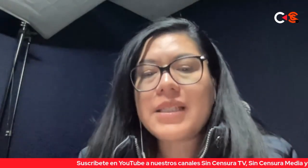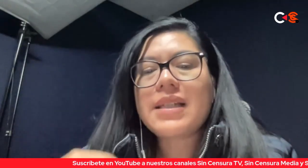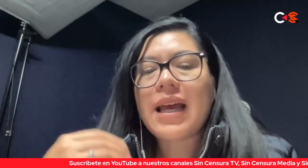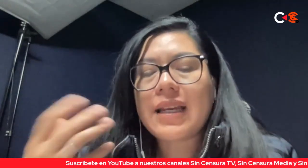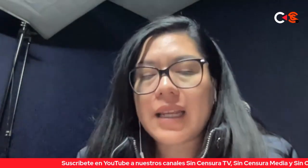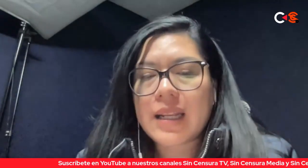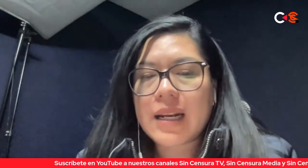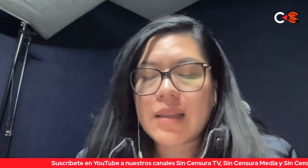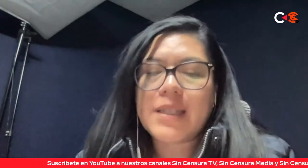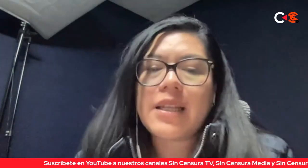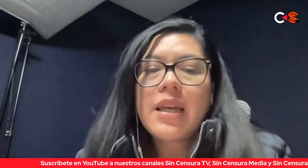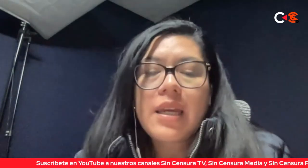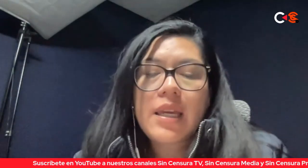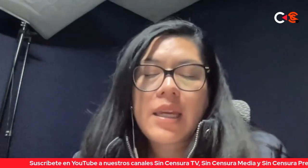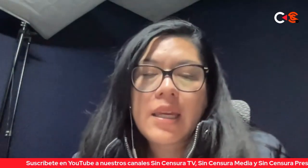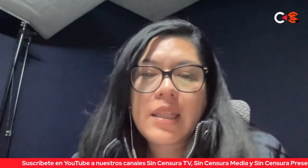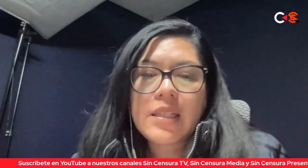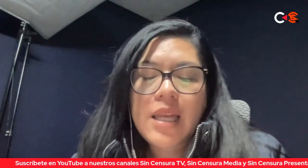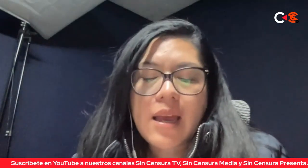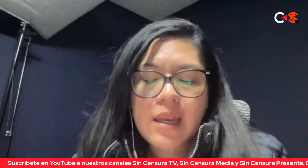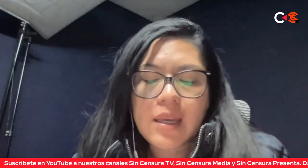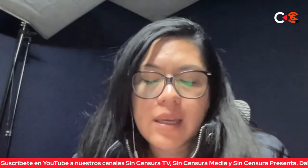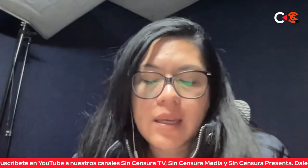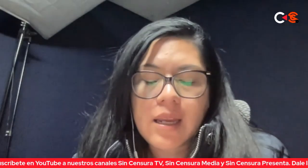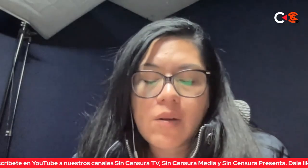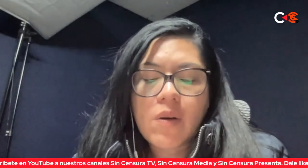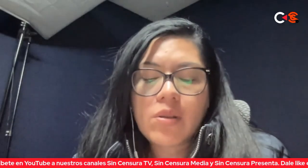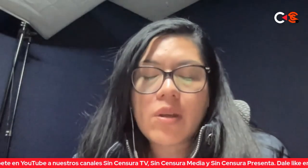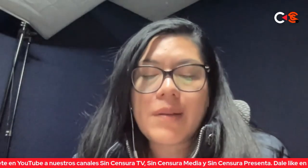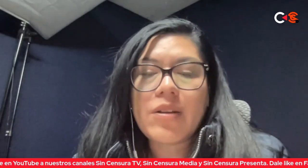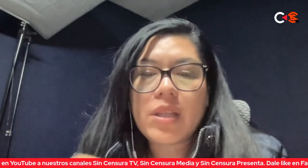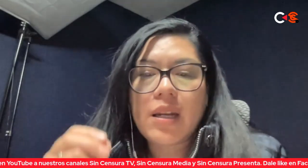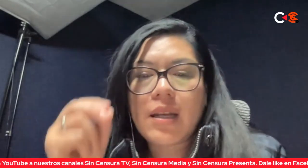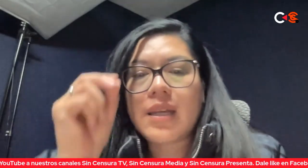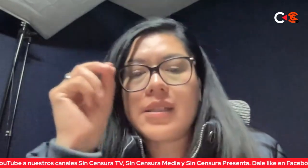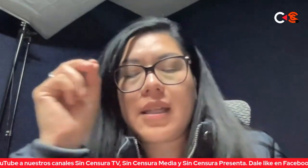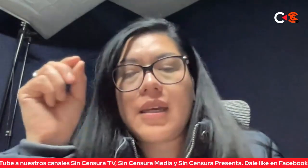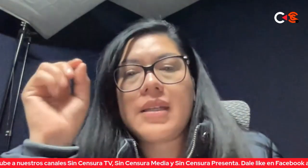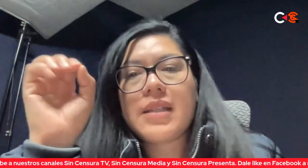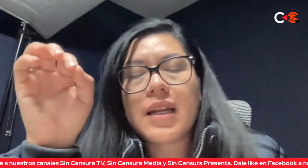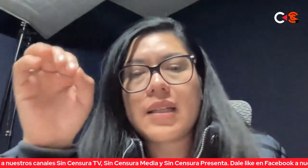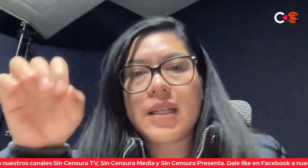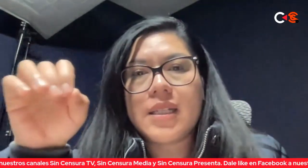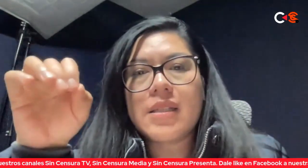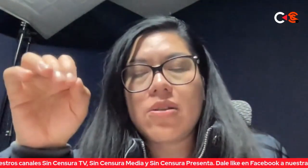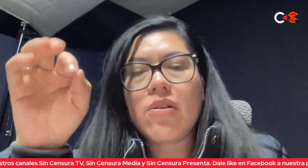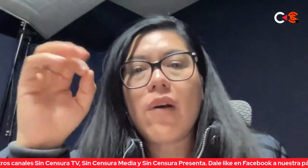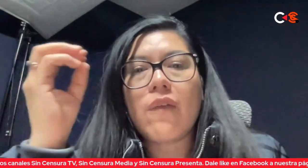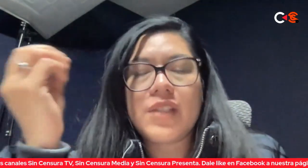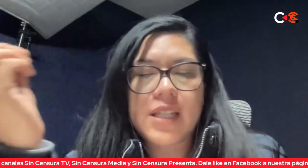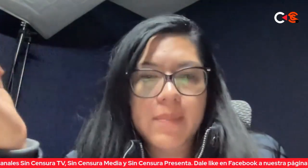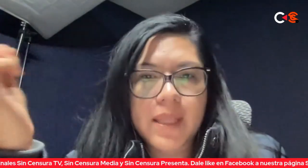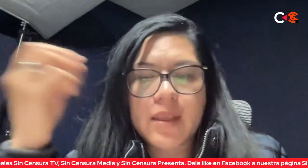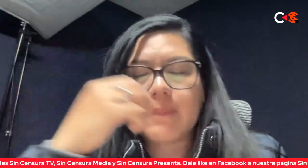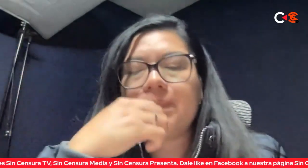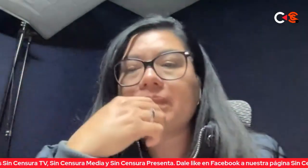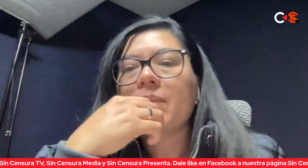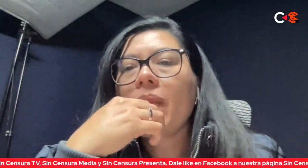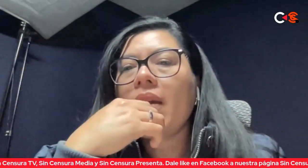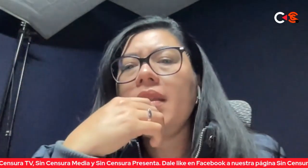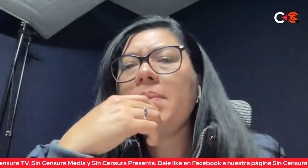un conocimimiento popular de todo esto, tanto que hasta tienen esta clase de nombres que en otros países dirían, pues, ¿qué es eso,